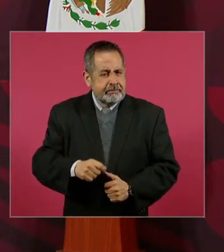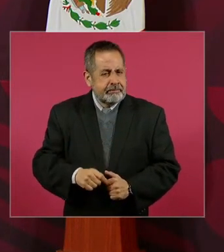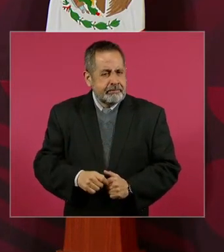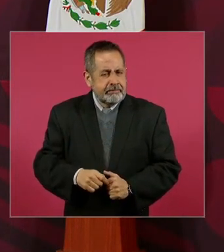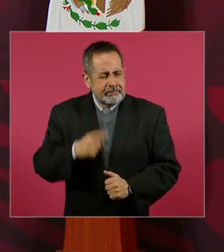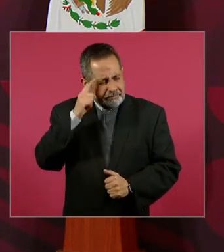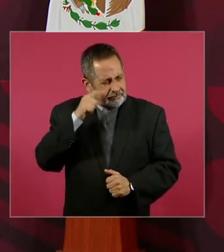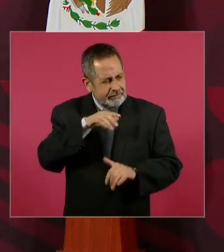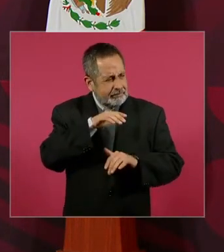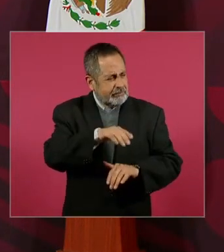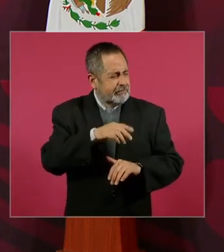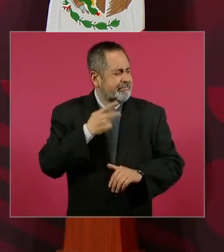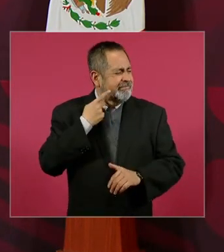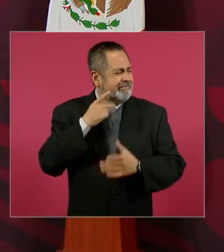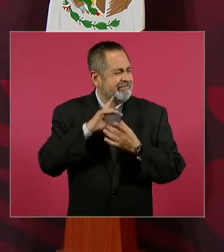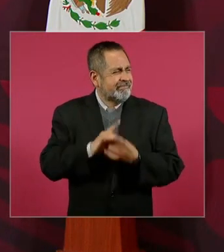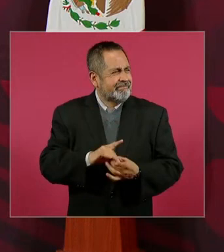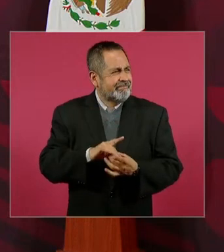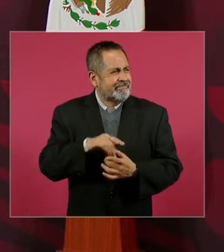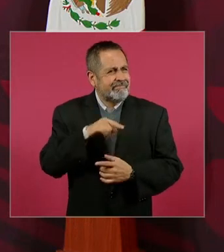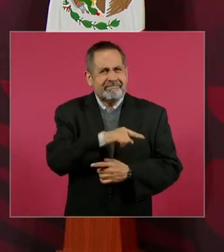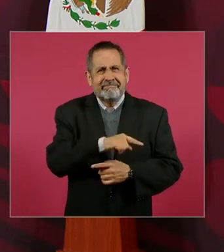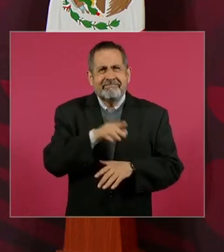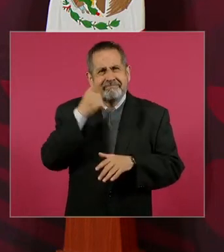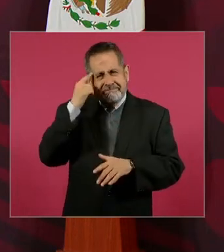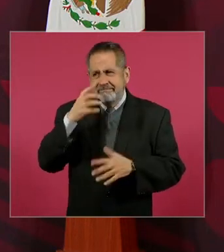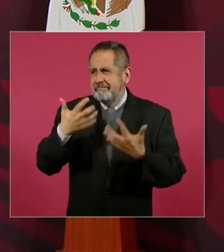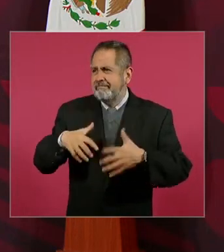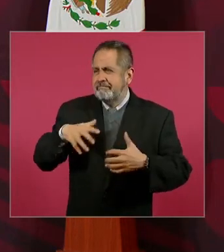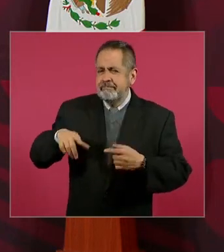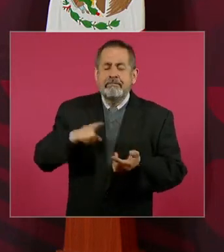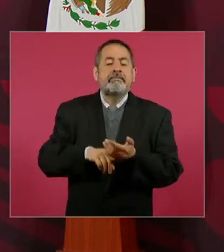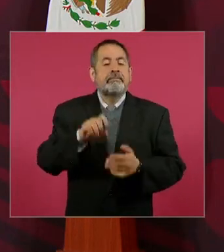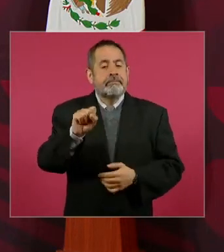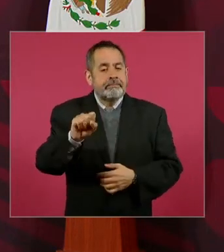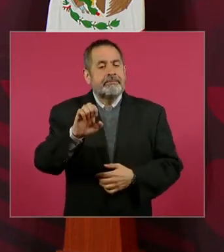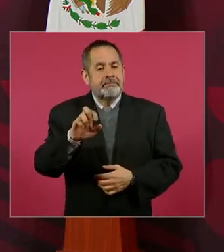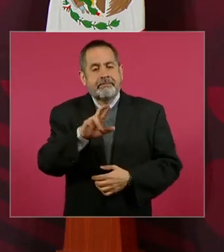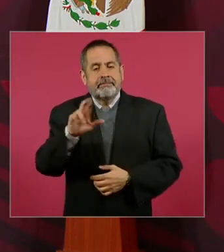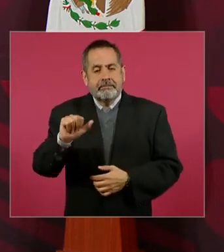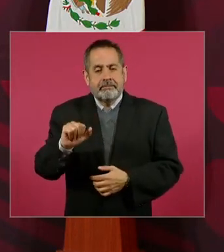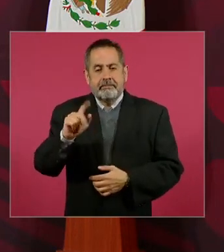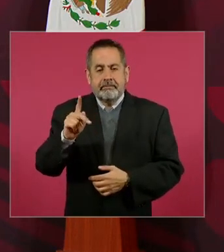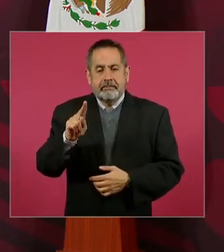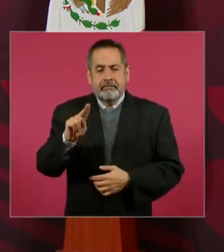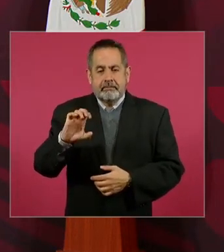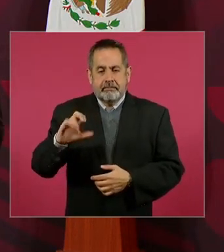el que habló de política industrial, Serra Puig,